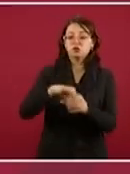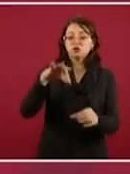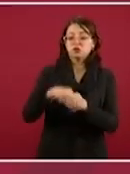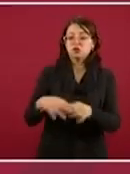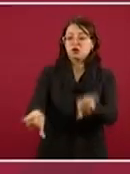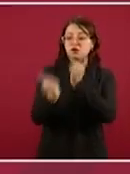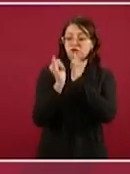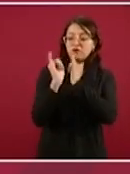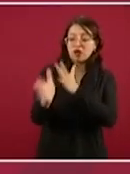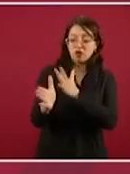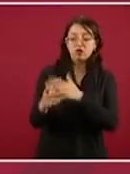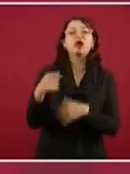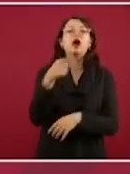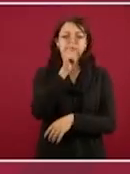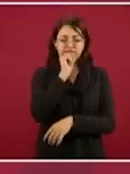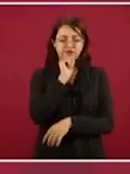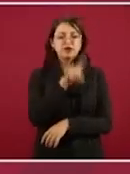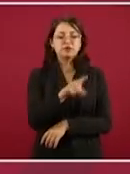Fíjense qué interesante.